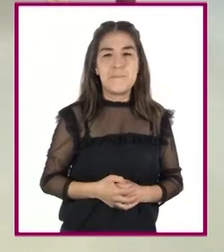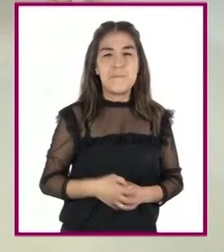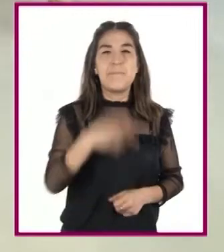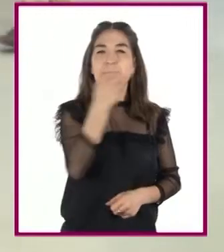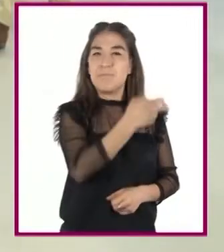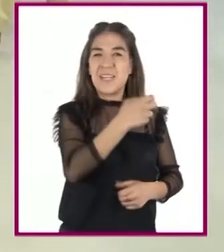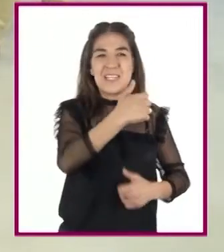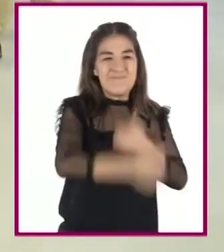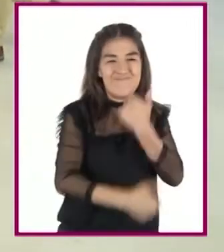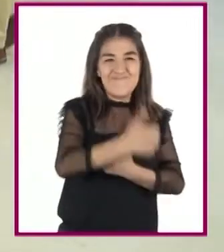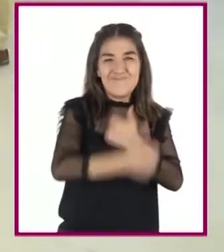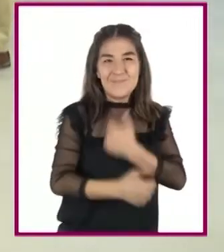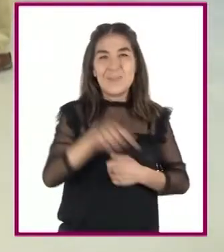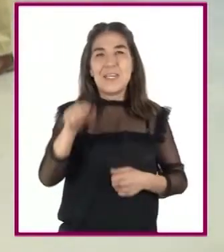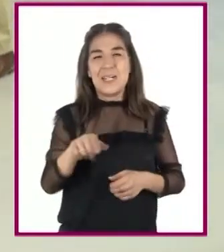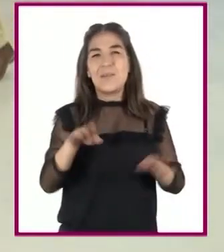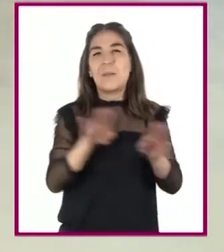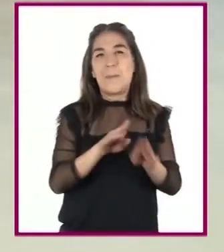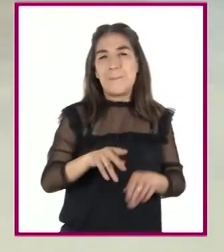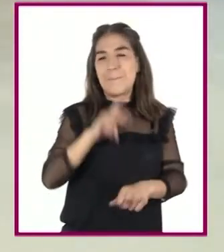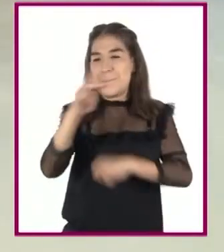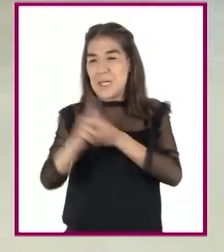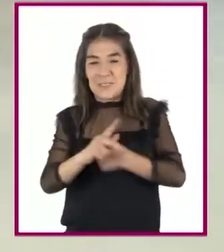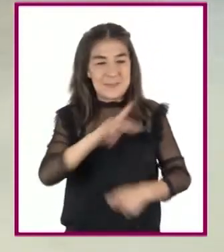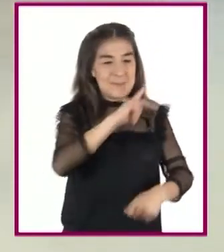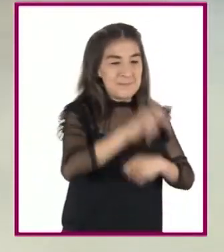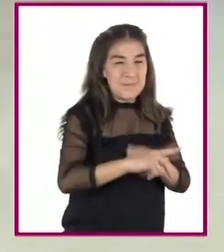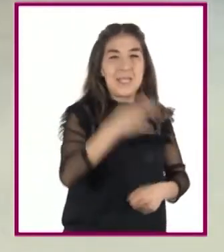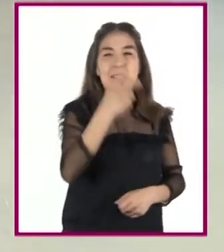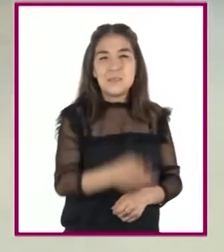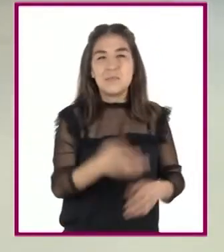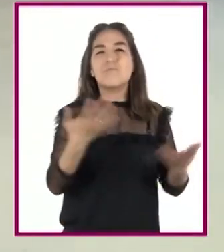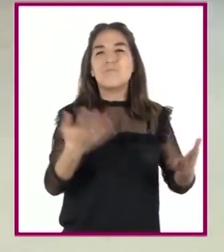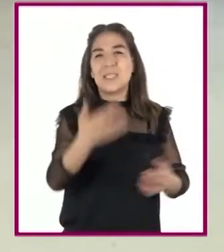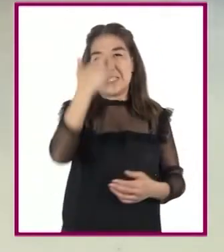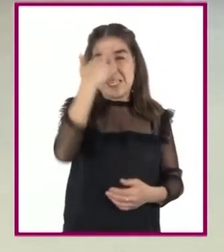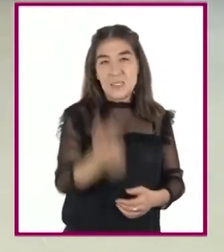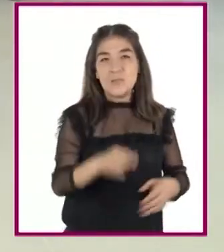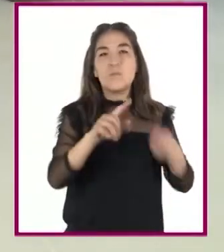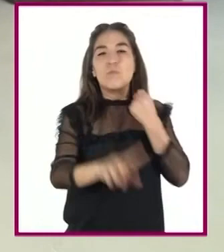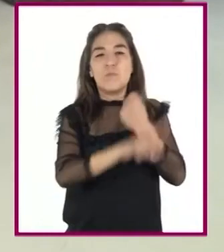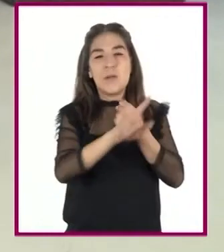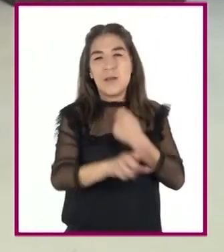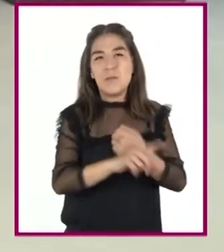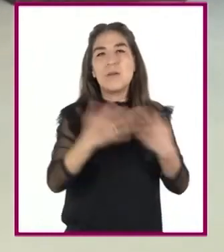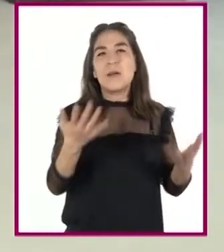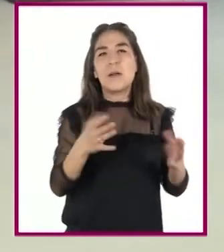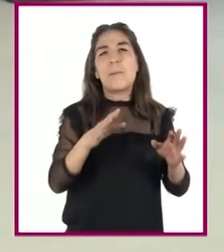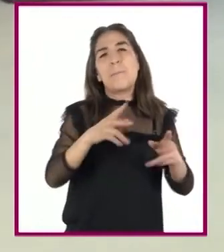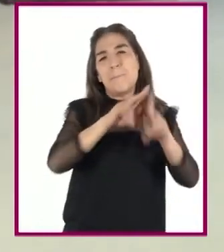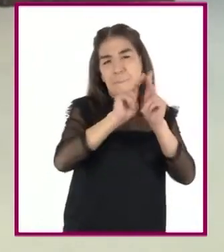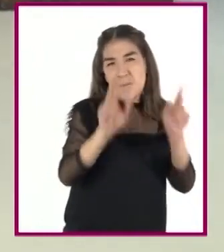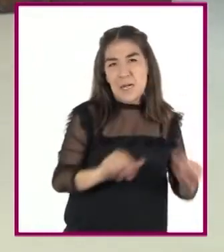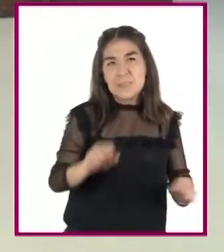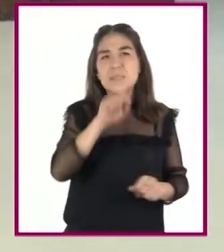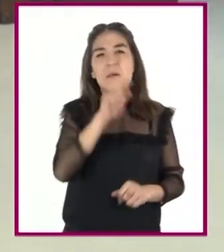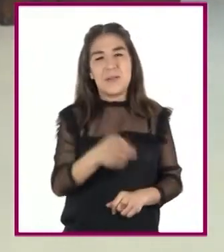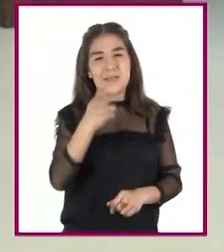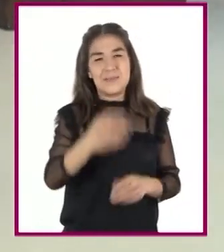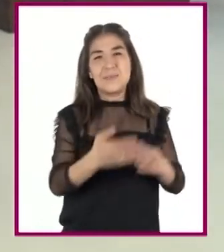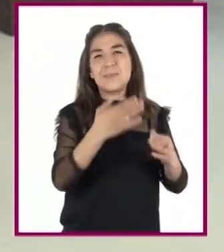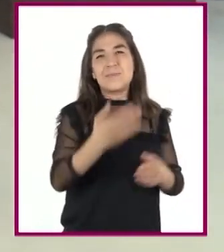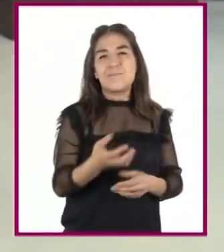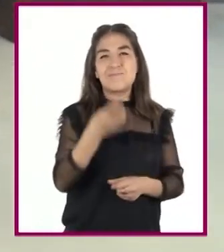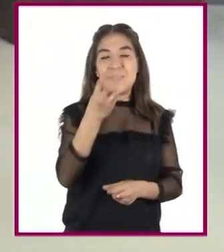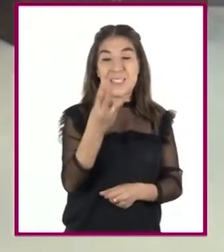Esta competencia entre las naciones, que si bien se desarrolló de una manera tanto pacífica durante las últimas